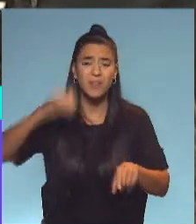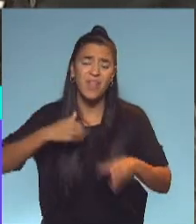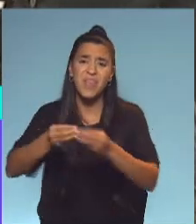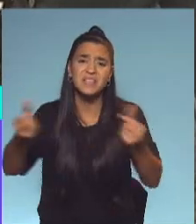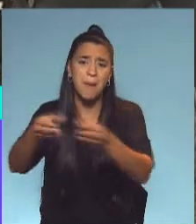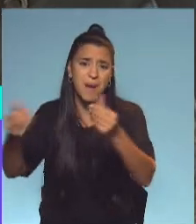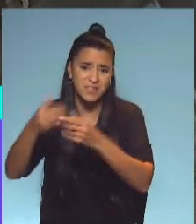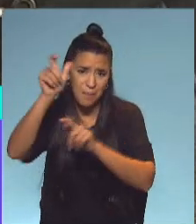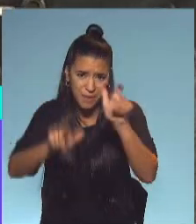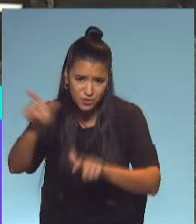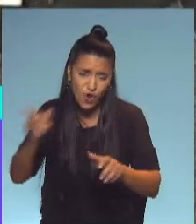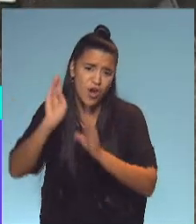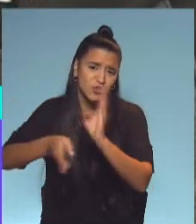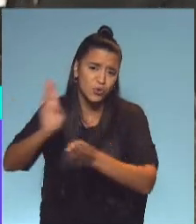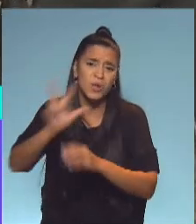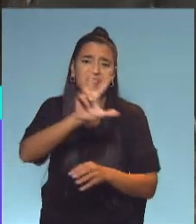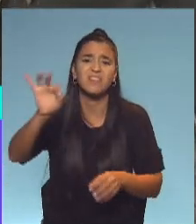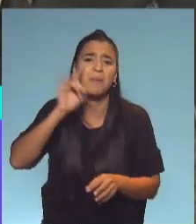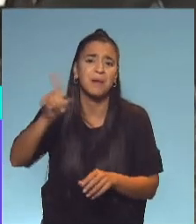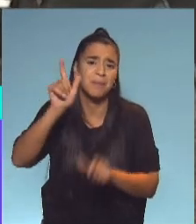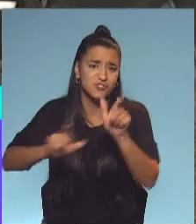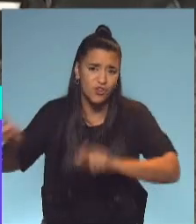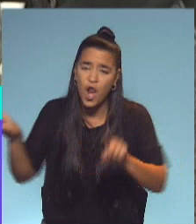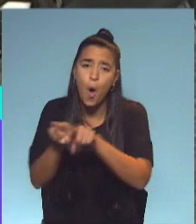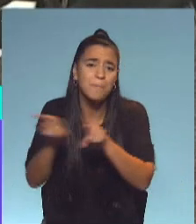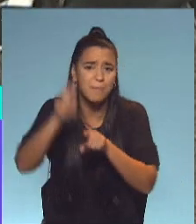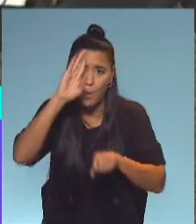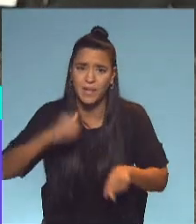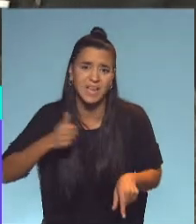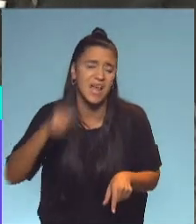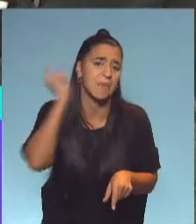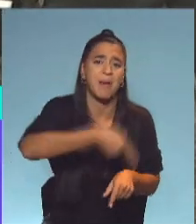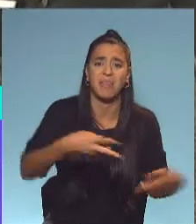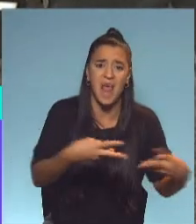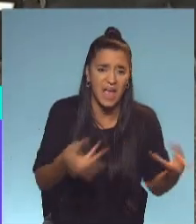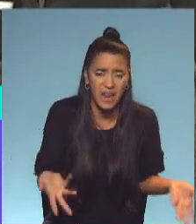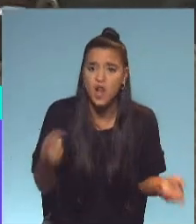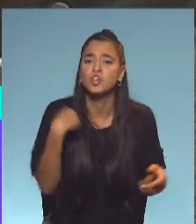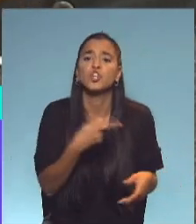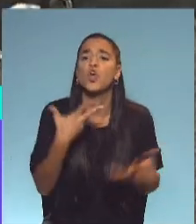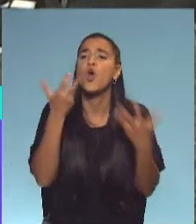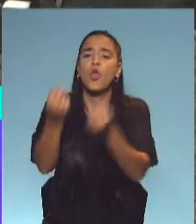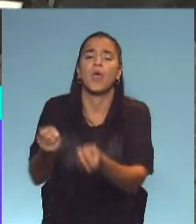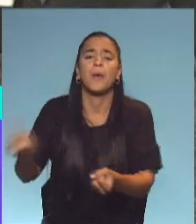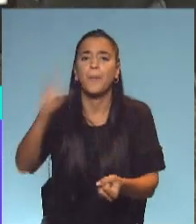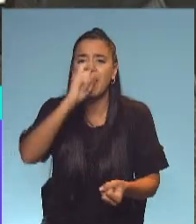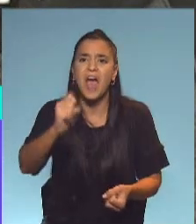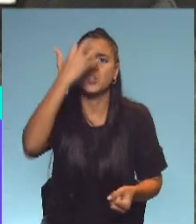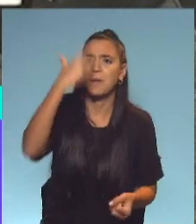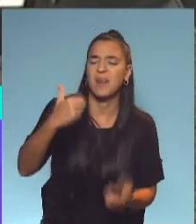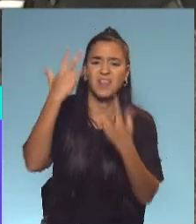desaparecer y habían torturado 30.000 personas, ¿no? Nosotros no fuimos a una guerra a defender el ejército de Belgrano, de San